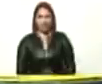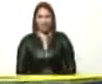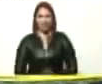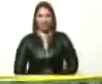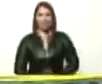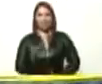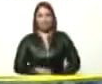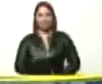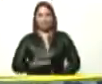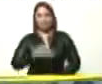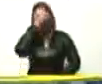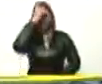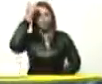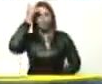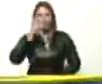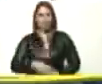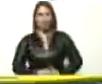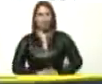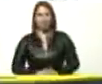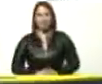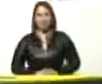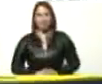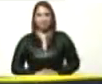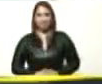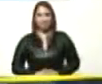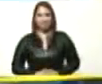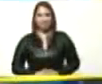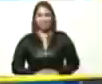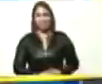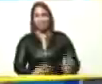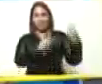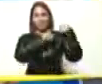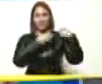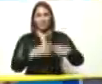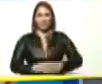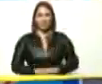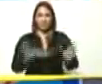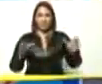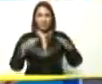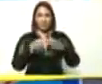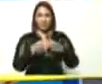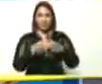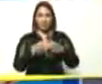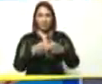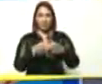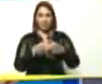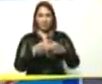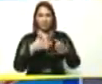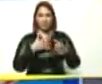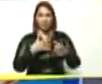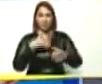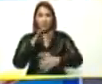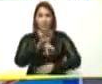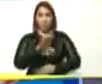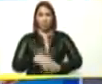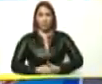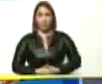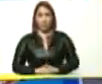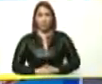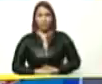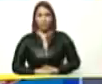Compañero Diosdado Cabello Rondón, jefe del grupo del bloque parlamentario de la